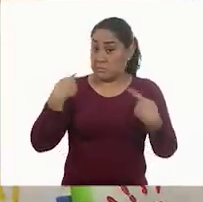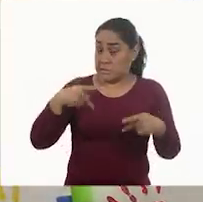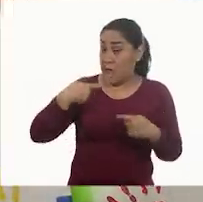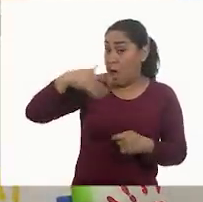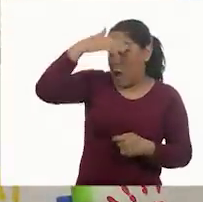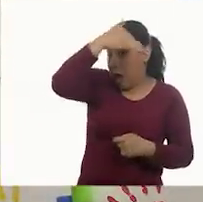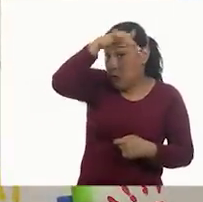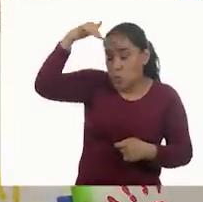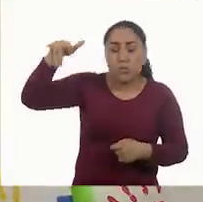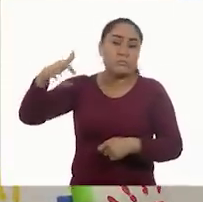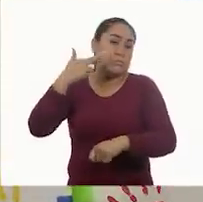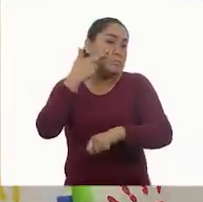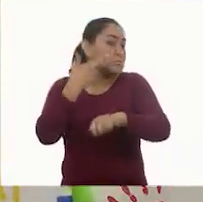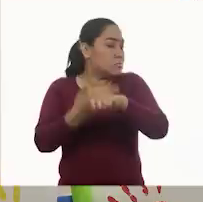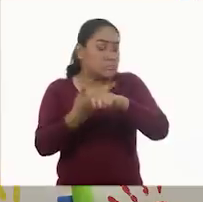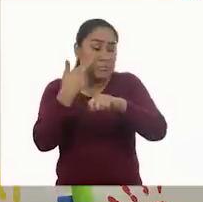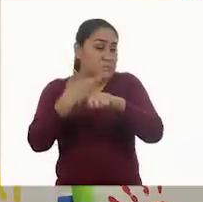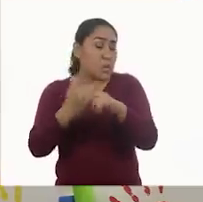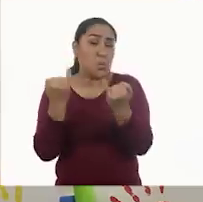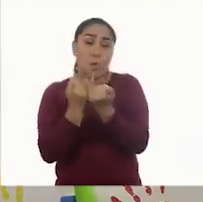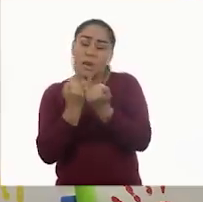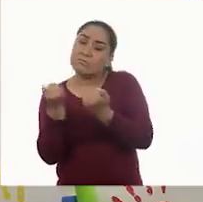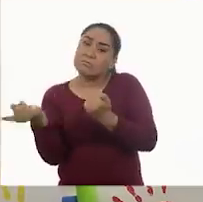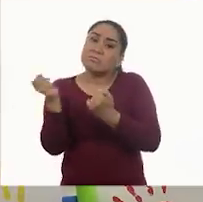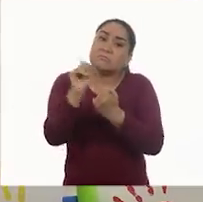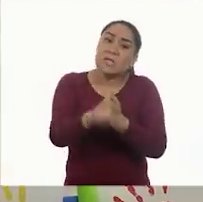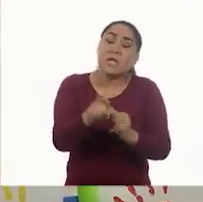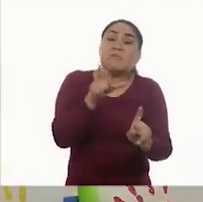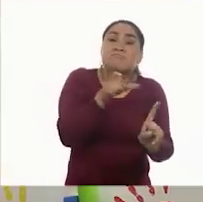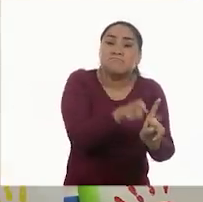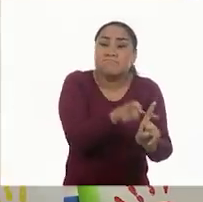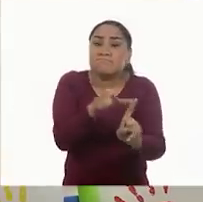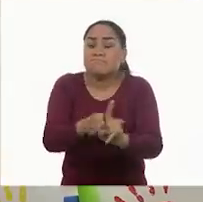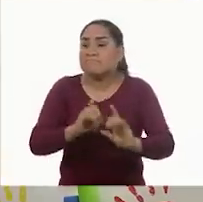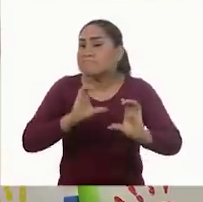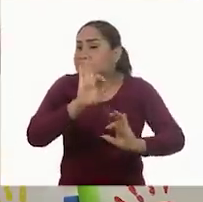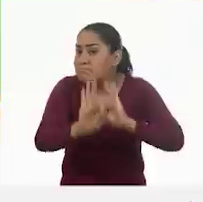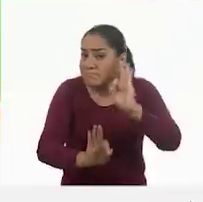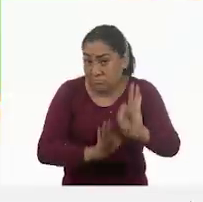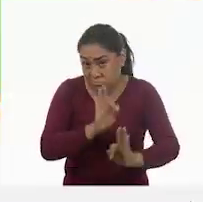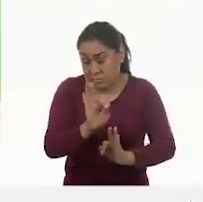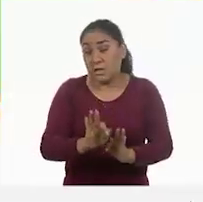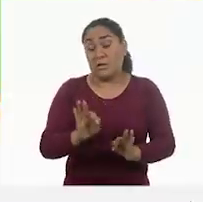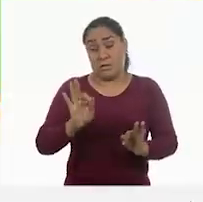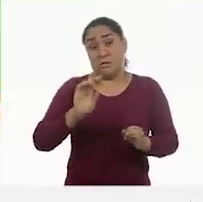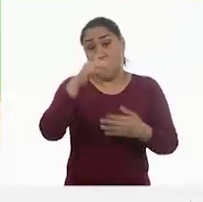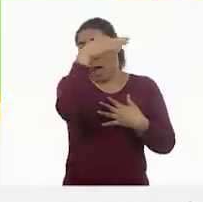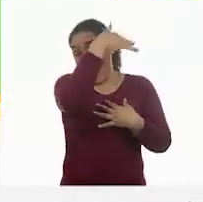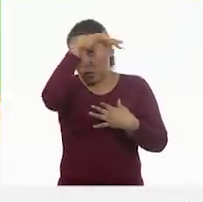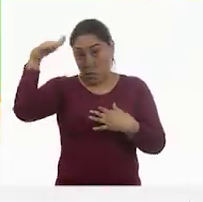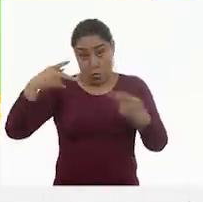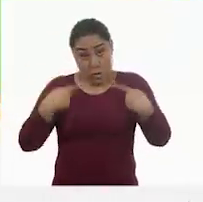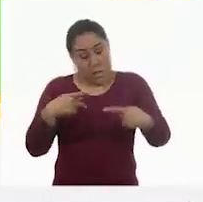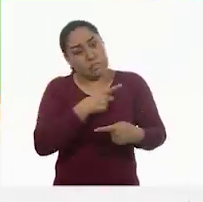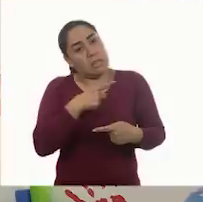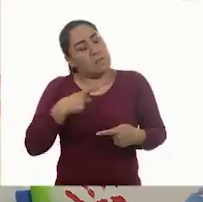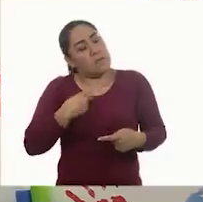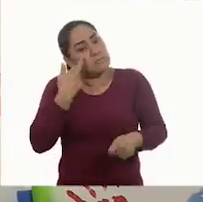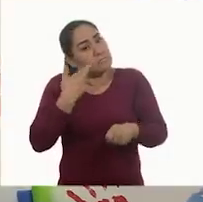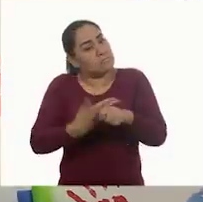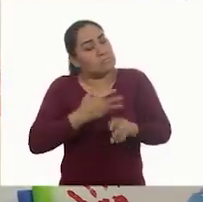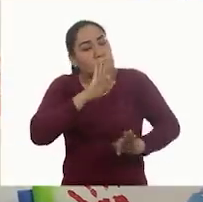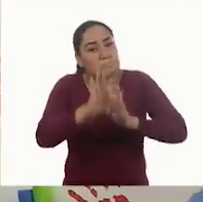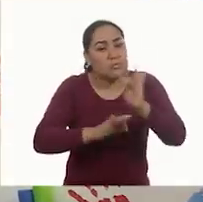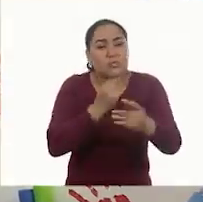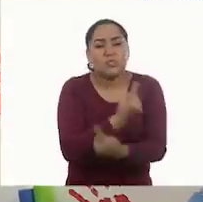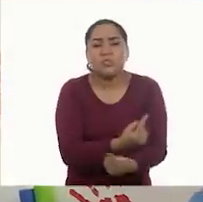la responsabilidad de protegerlos. Todos los adultos tenemos esa responsabilidad. ¿Y quiénes serían los primeros